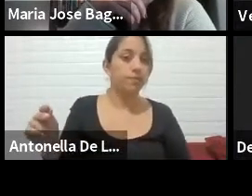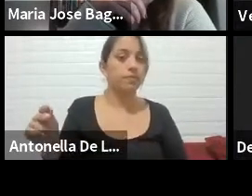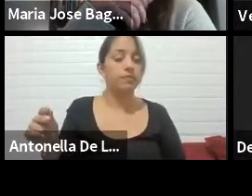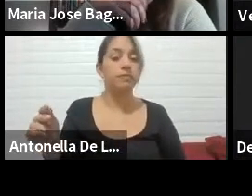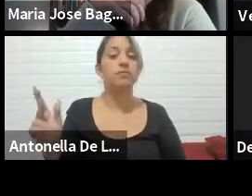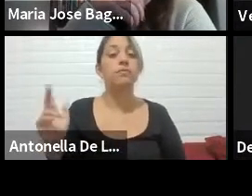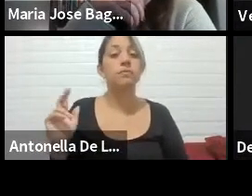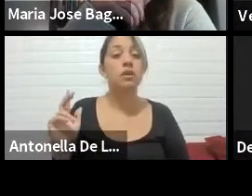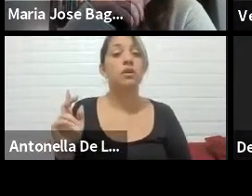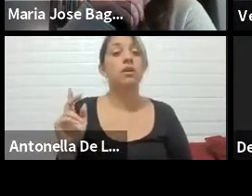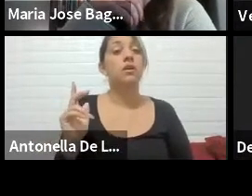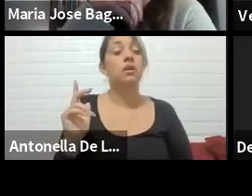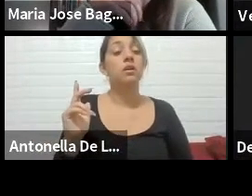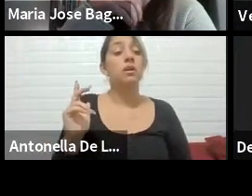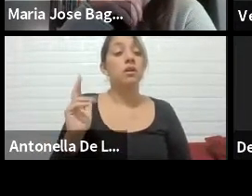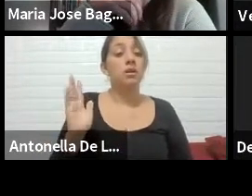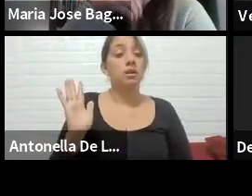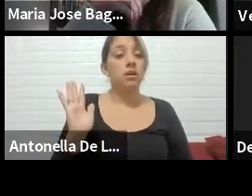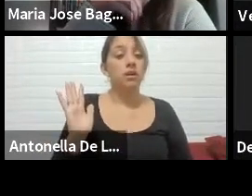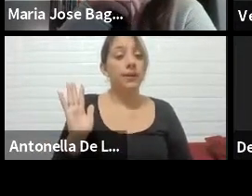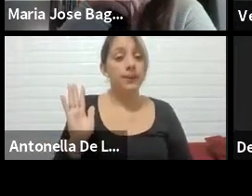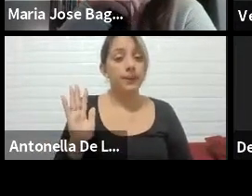el proceso.